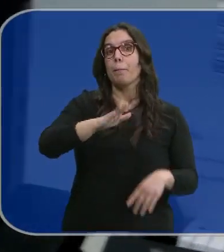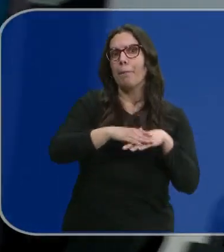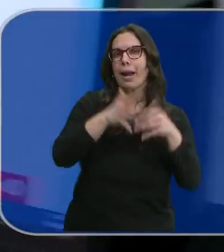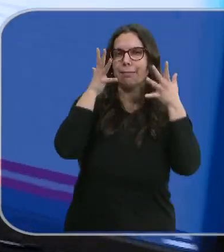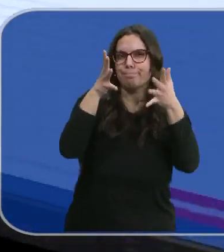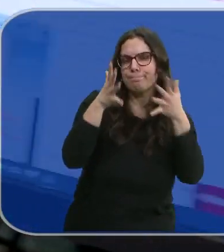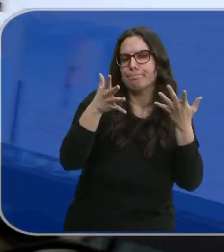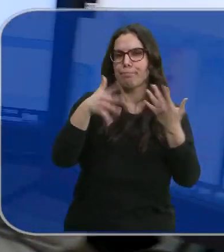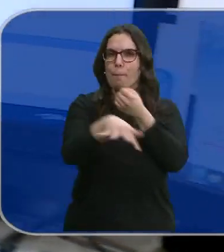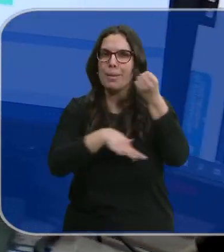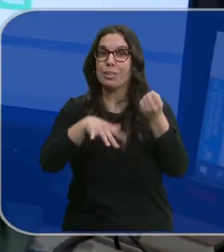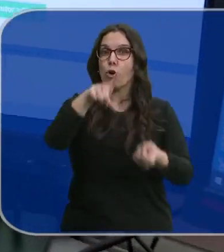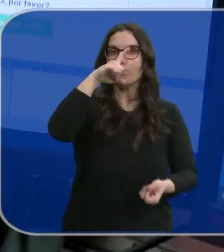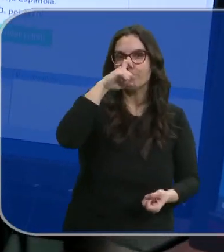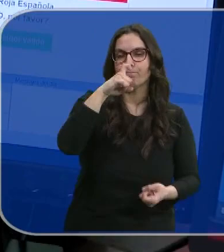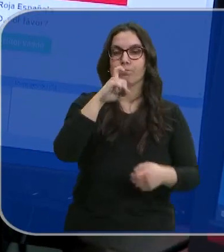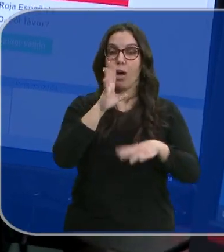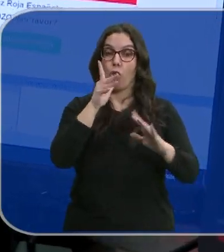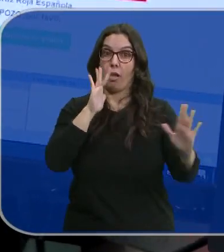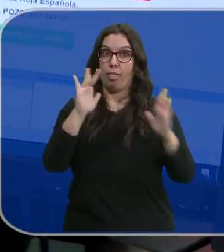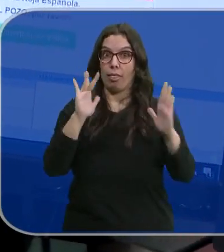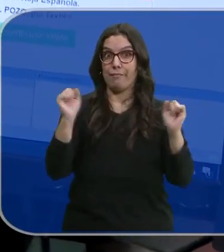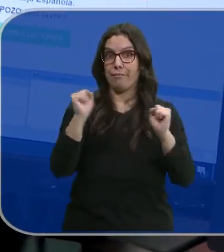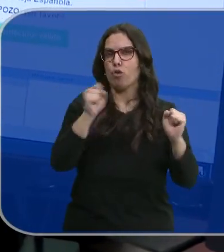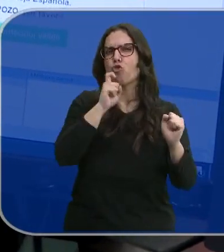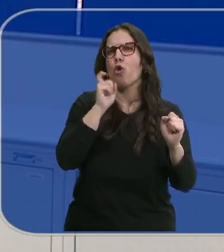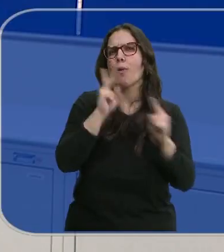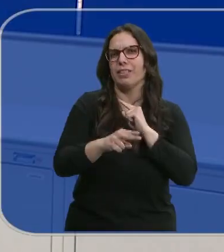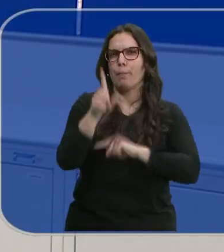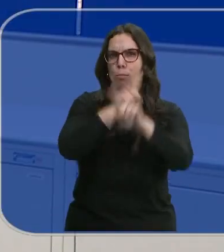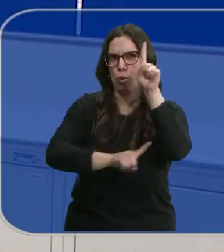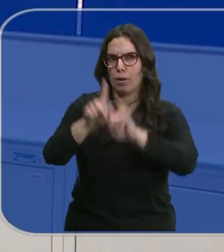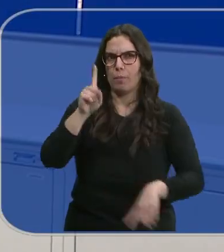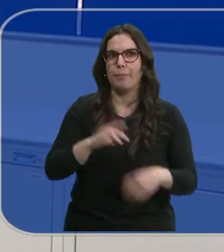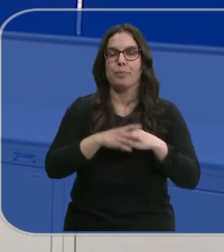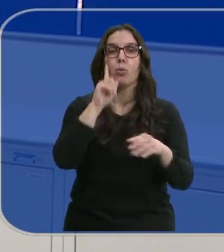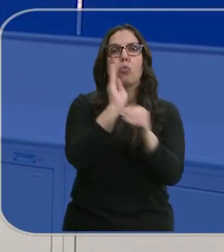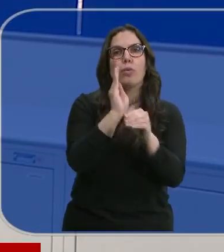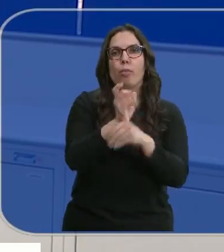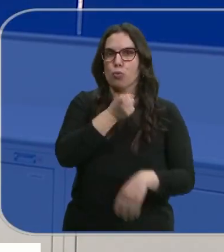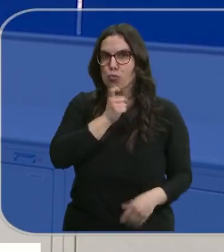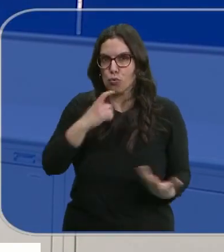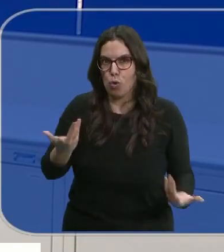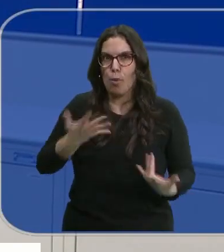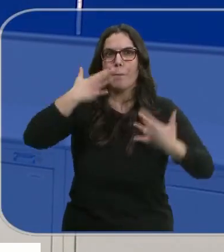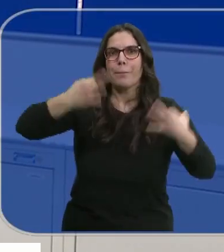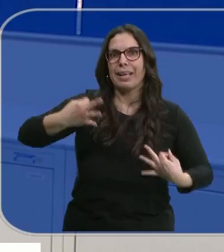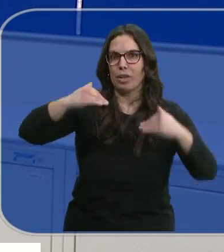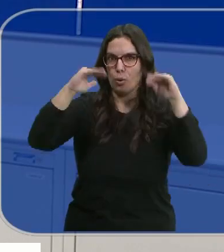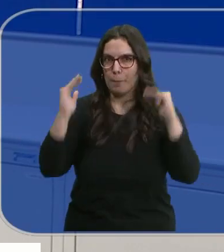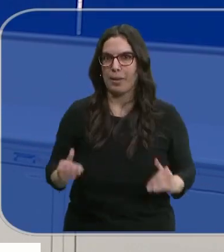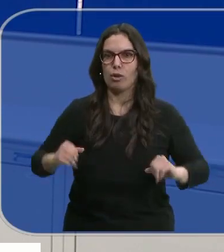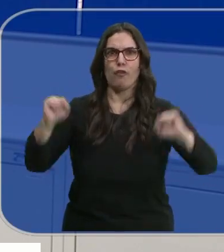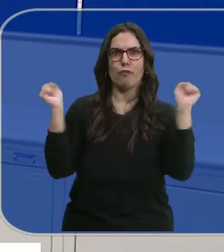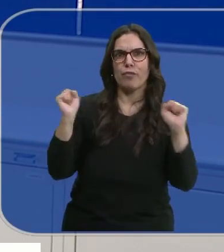algunos consejos básicos para afrontar los episodios de frío. Las precauciones que tienen que tener para minimizar los riesgos de que el frío